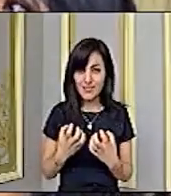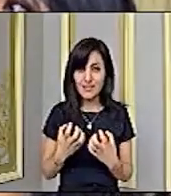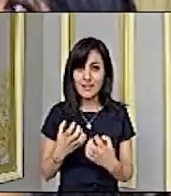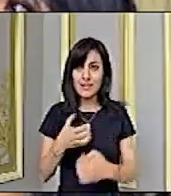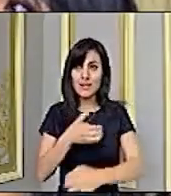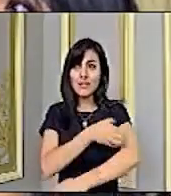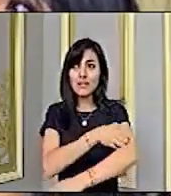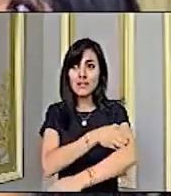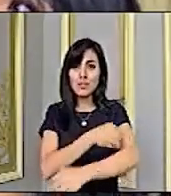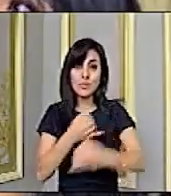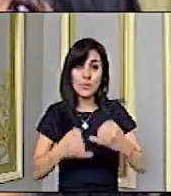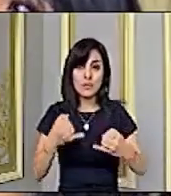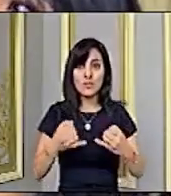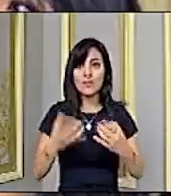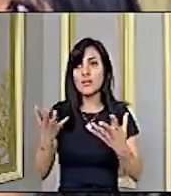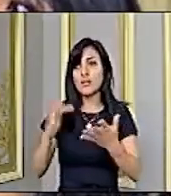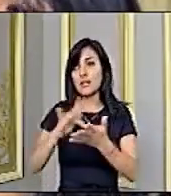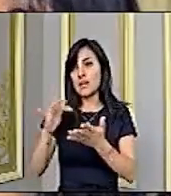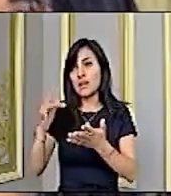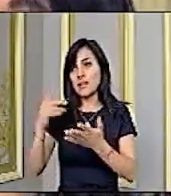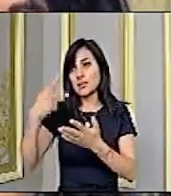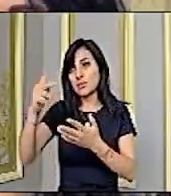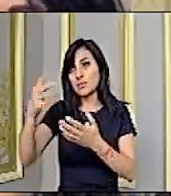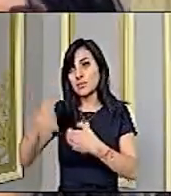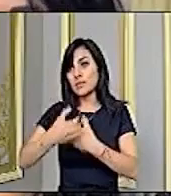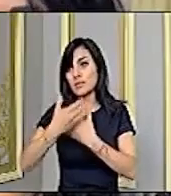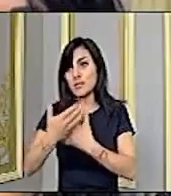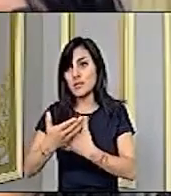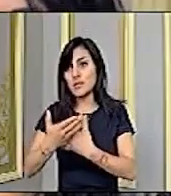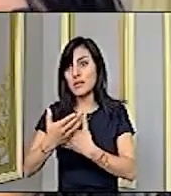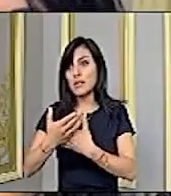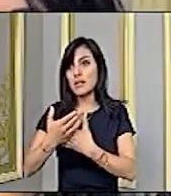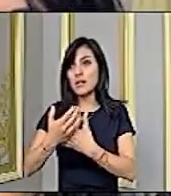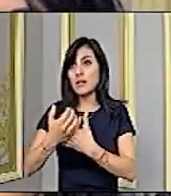Agradecemos con mucho respeto su testimonio.